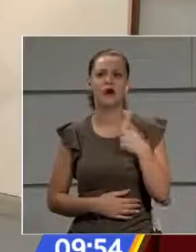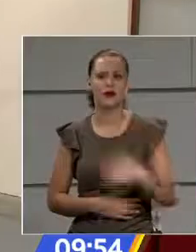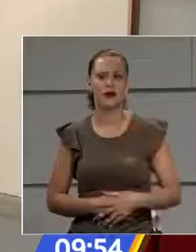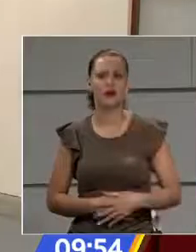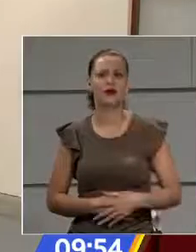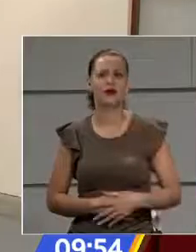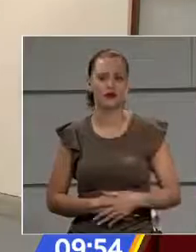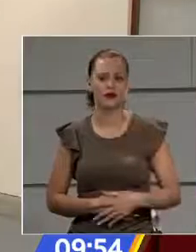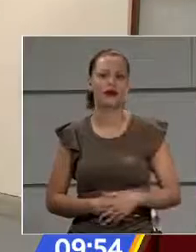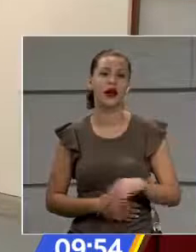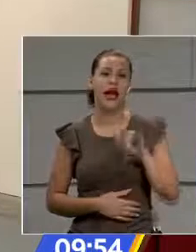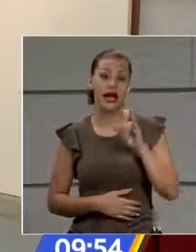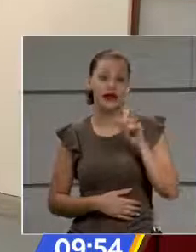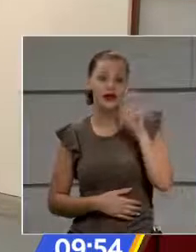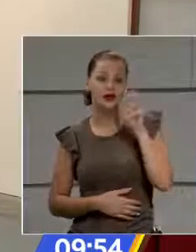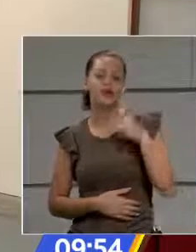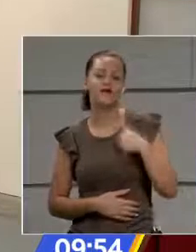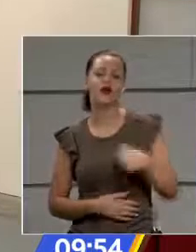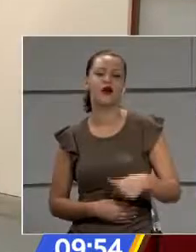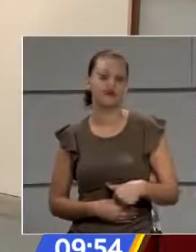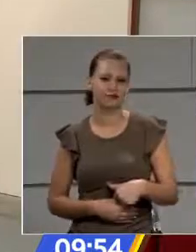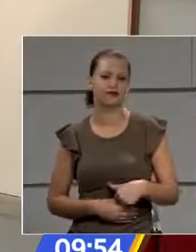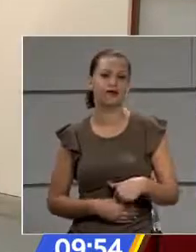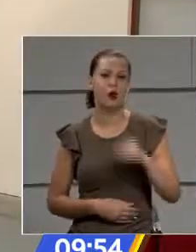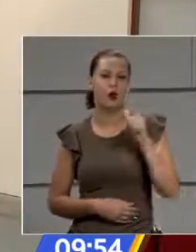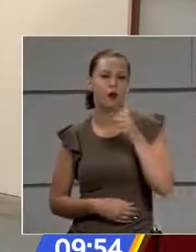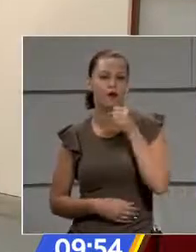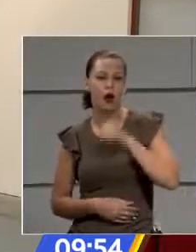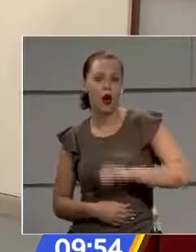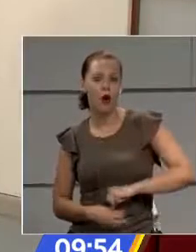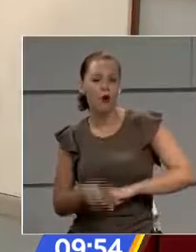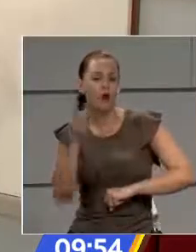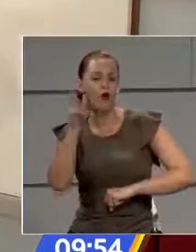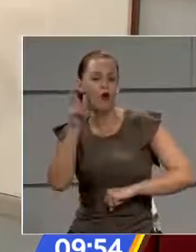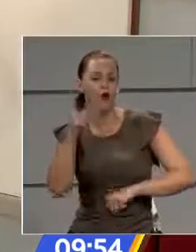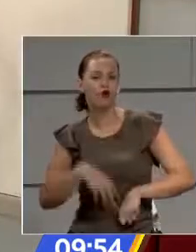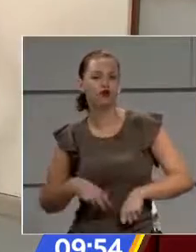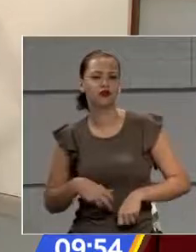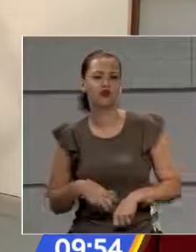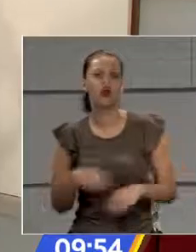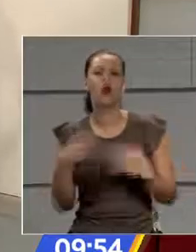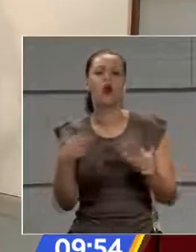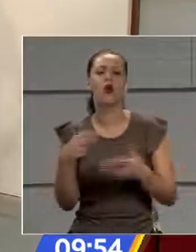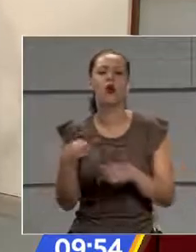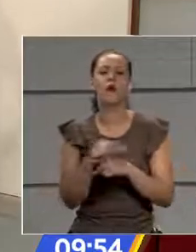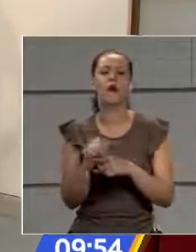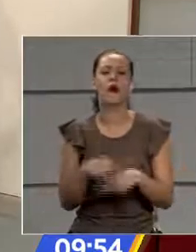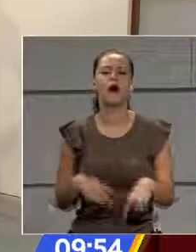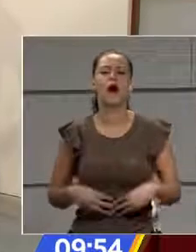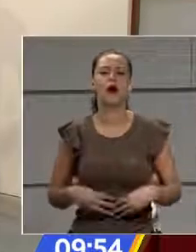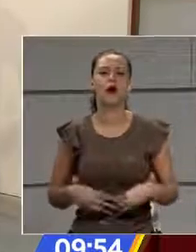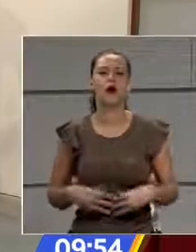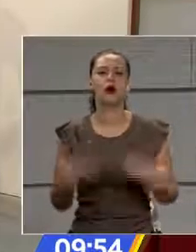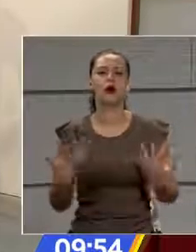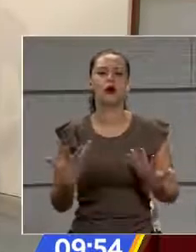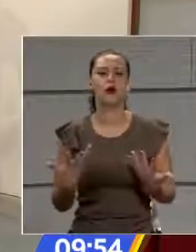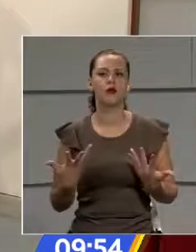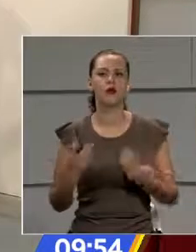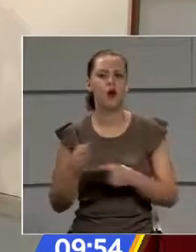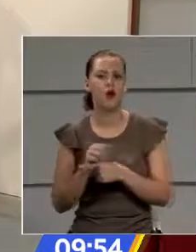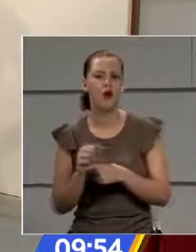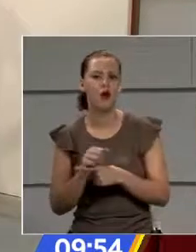Karen, así justamente está sonando. Si te ponemos un micrófono, lo pueden escuchar. ¿Y cómo cree usted que ejercitamos nuestro estómago? Comiendo. ¿Y en la casa, niños y